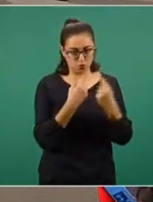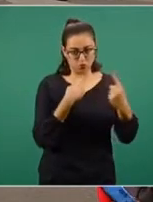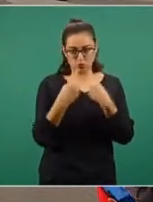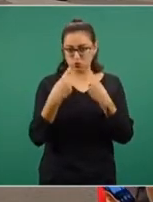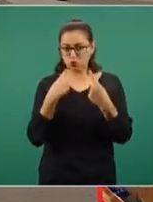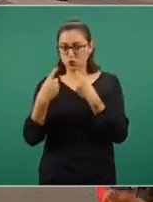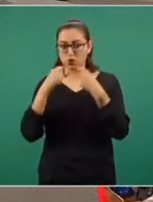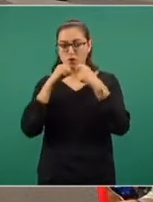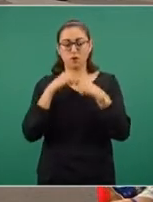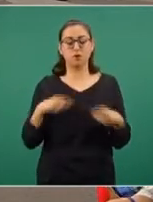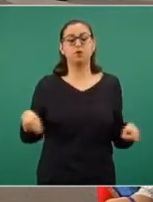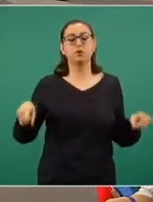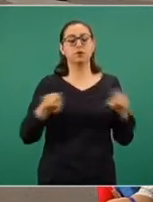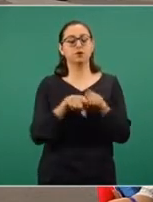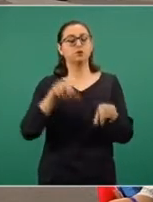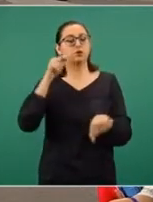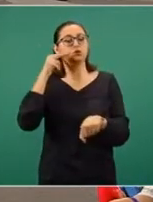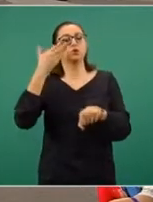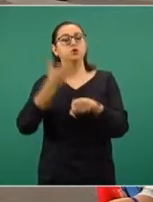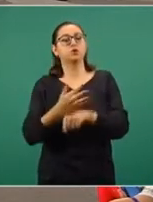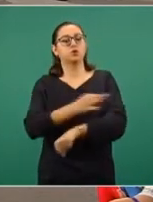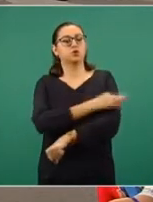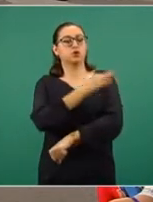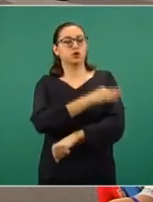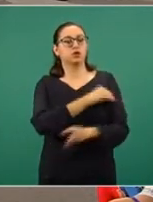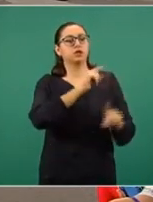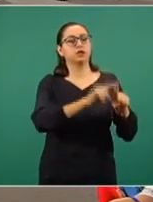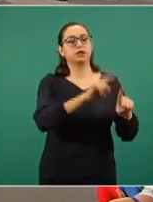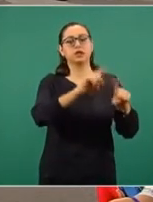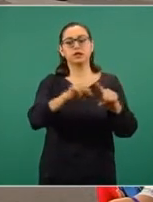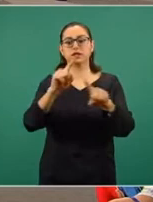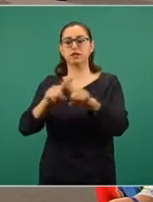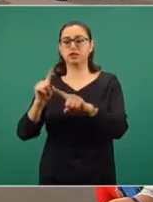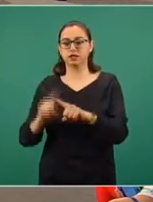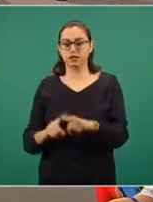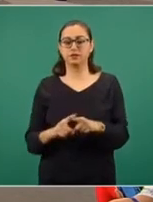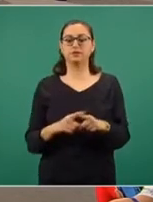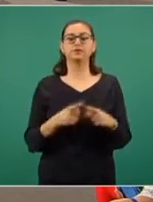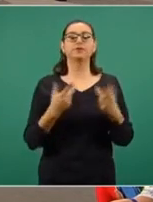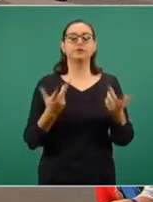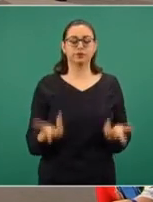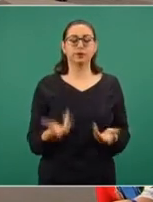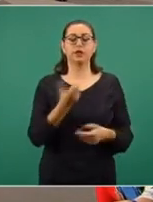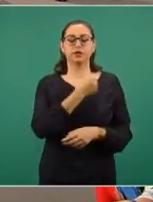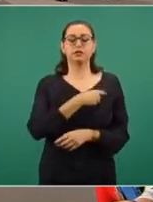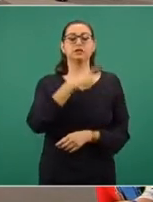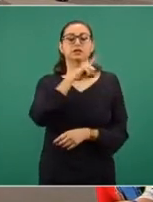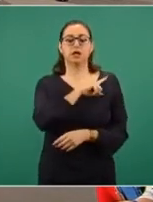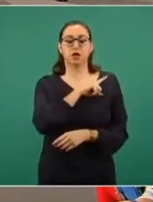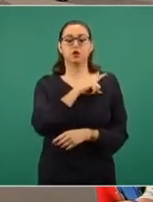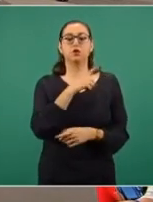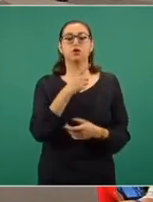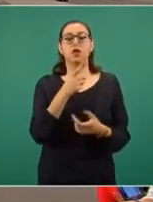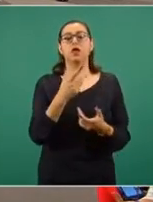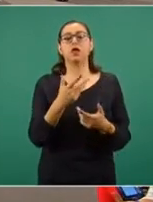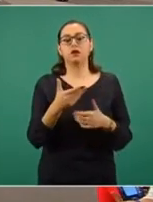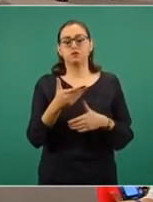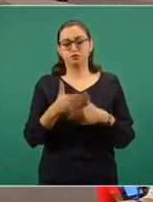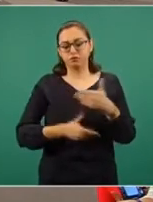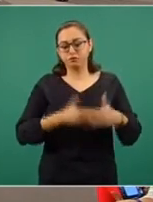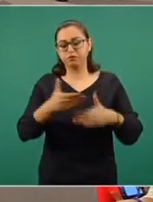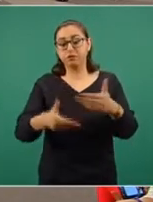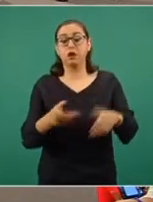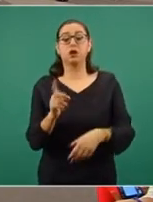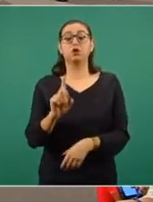personal responsable de vacunación, que va precisamente relacionado con el sector salud, y la entrega de vacunas que se reciben a partir del domingo,